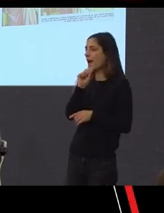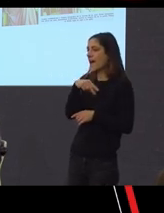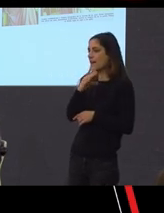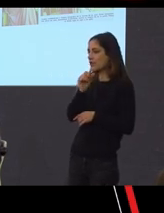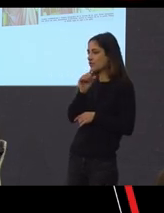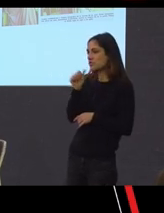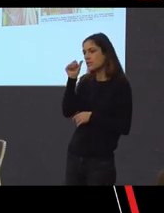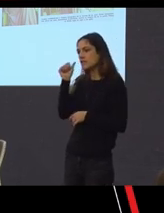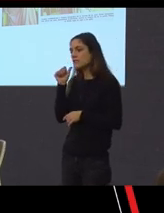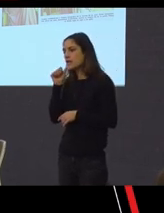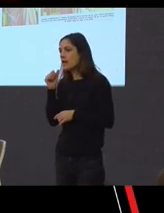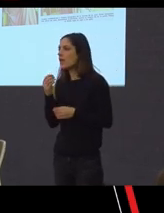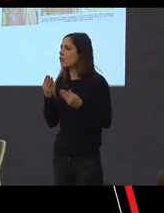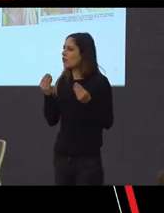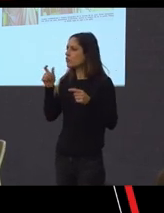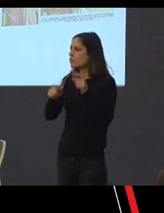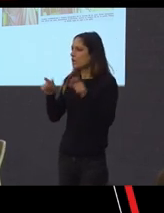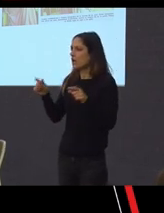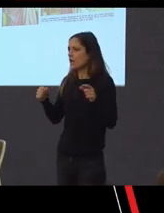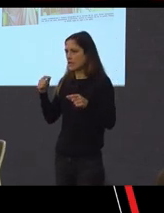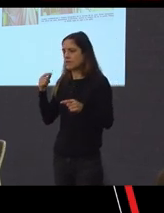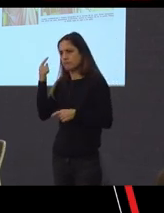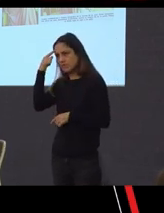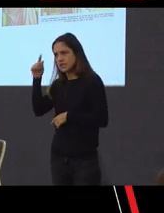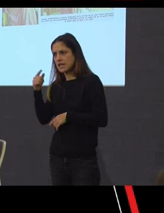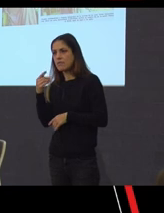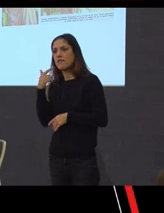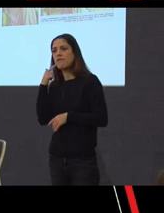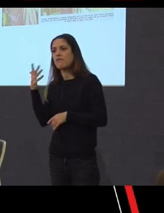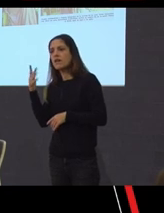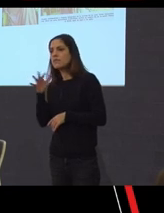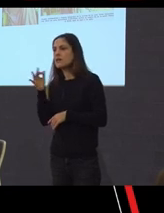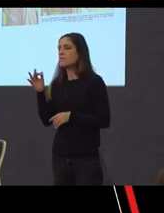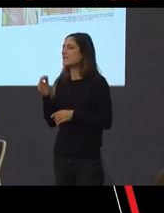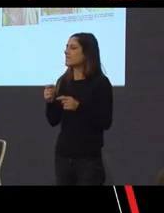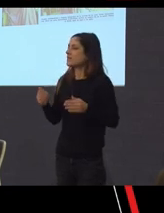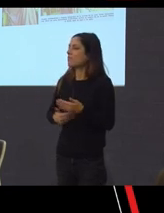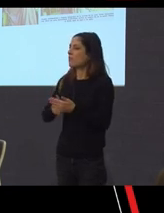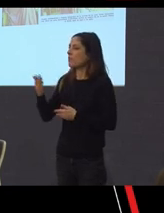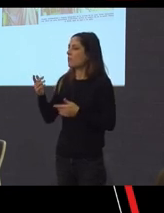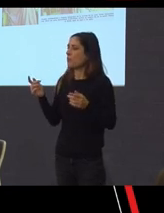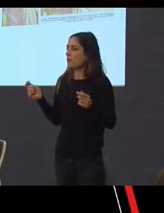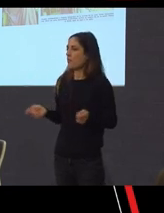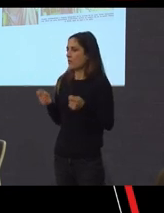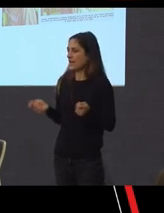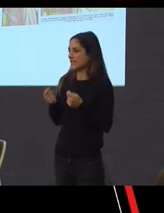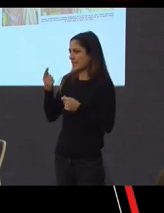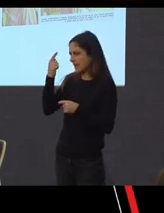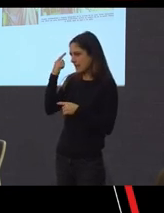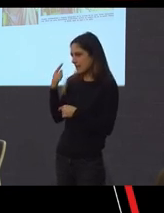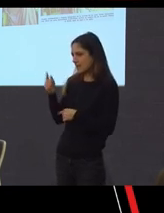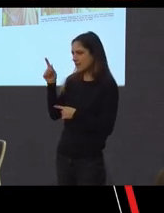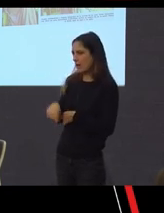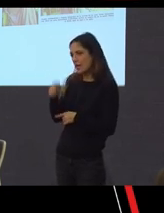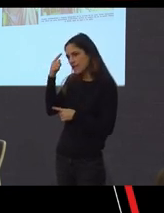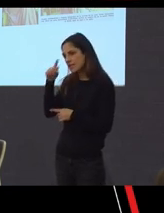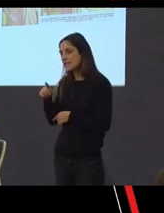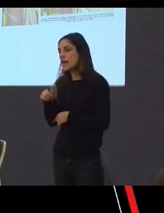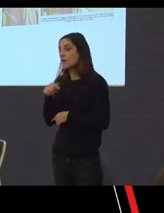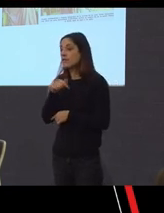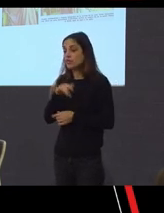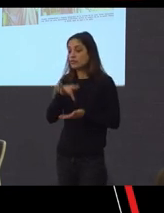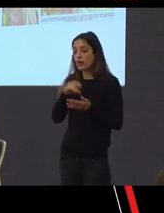políticas, e no mundo do famoseo, na prensa rosa, se sabía bastante, quedou embarazada, ela quería ter o